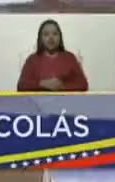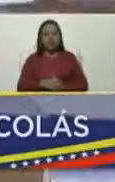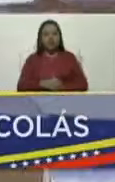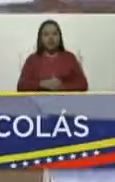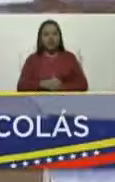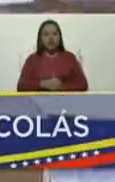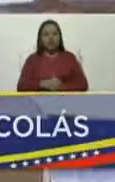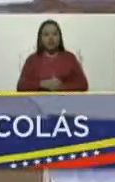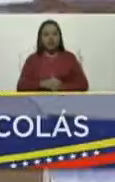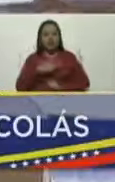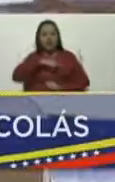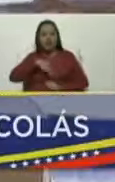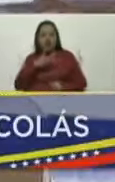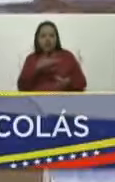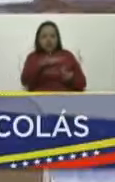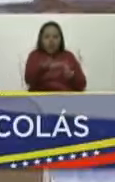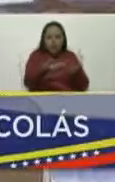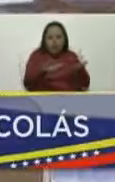hemos entregado,